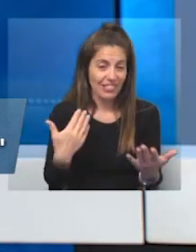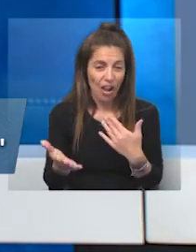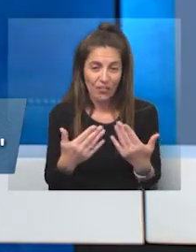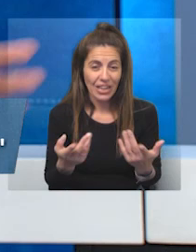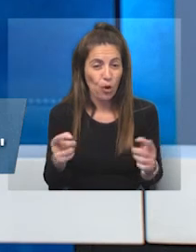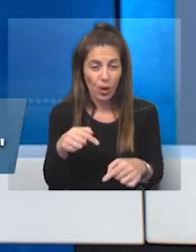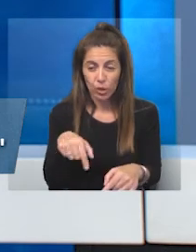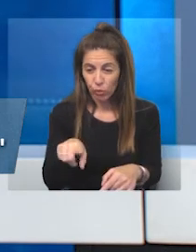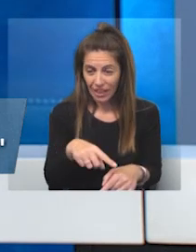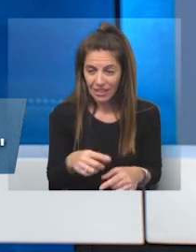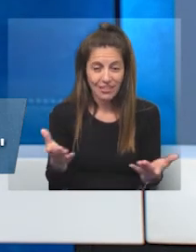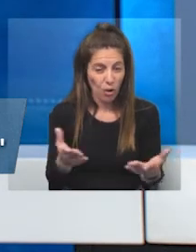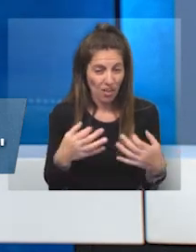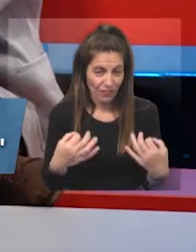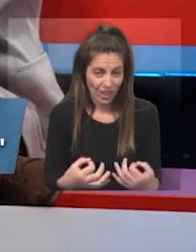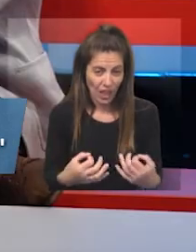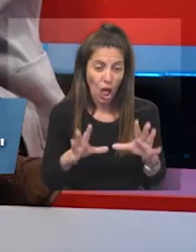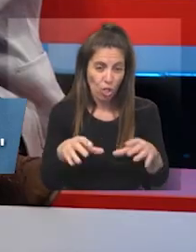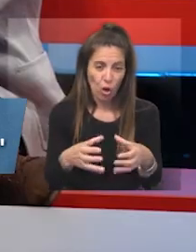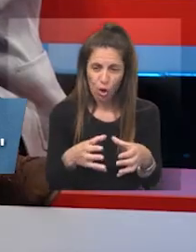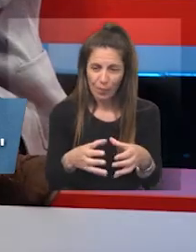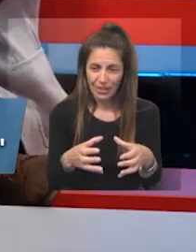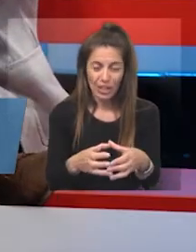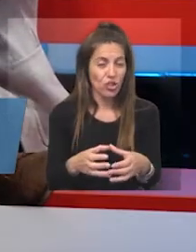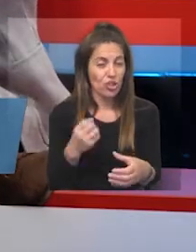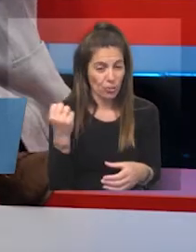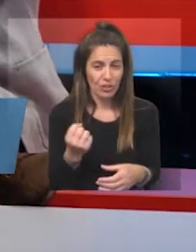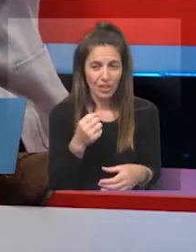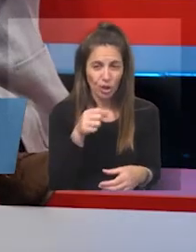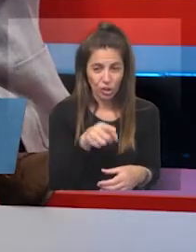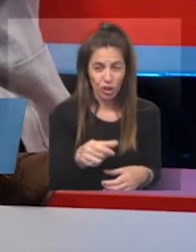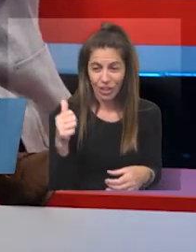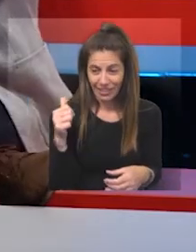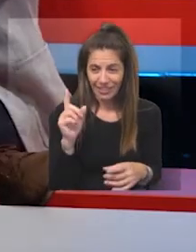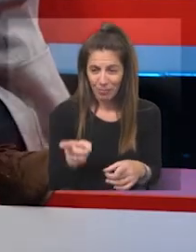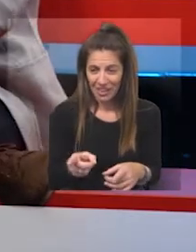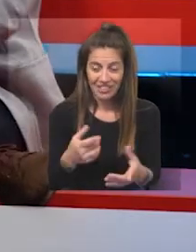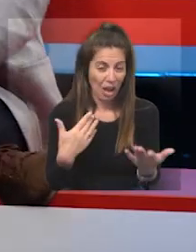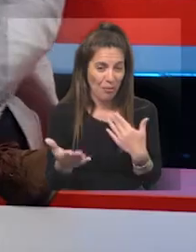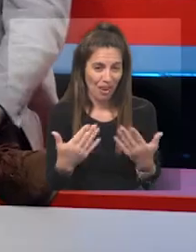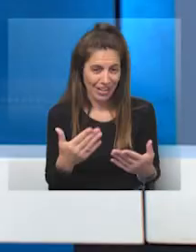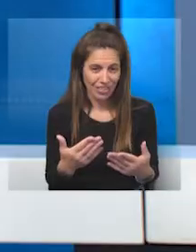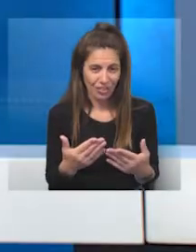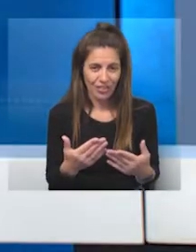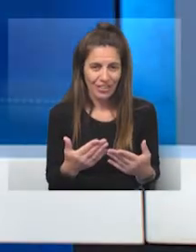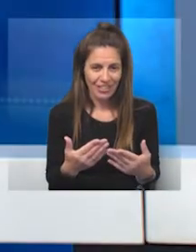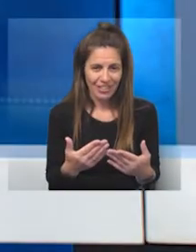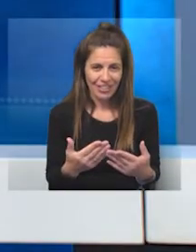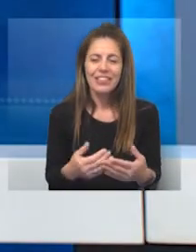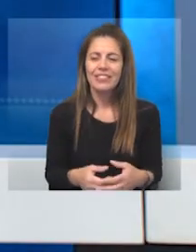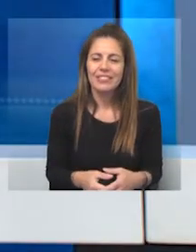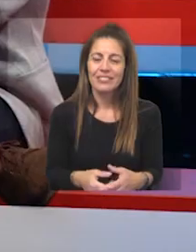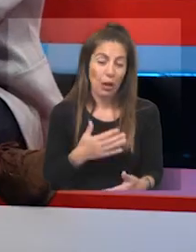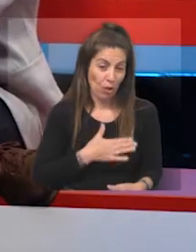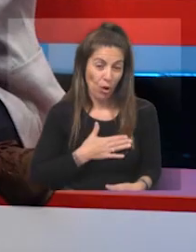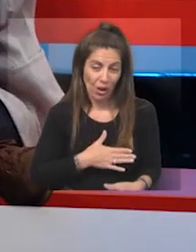conversando ustedes conmigo civilizadamente todos los partidos no sería importantísimo eso contigo y atrás estábamos conversando atrás también fue el mismo el mismo la misma tónica Estamos de